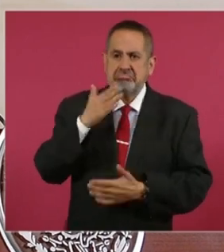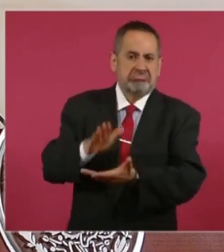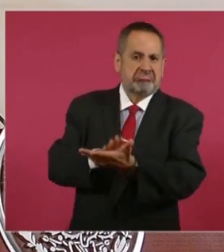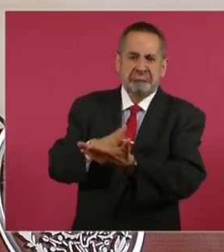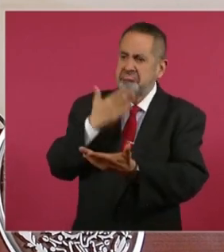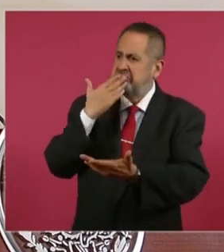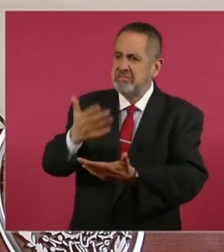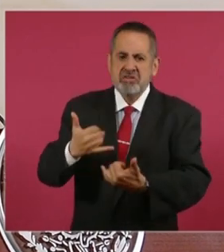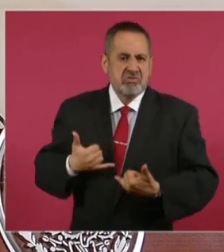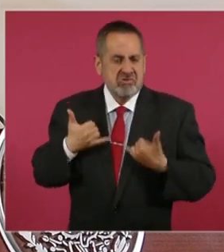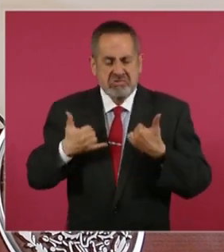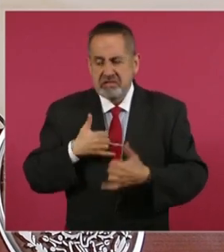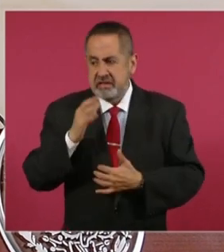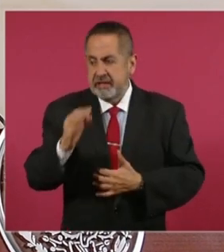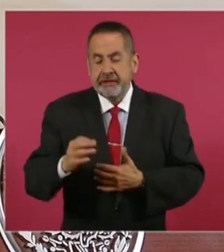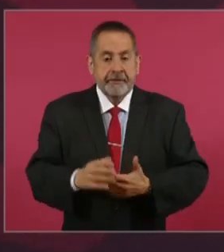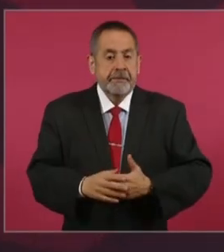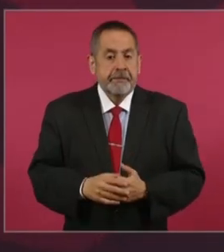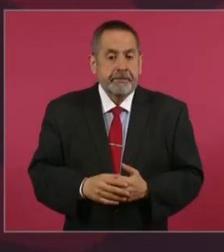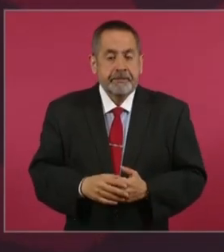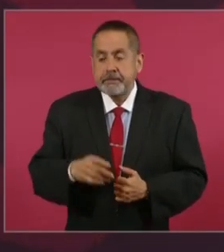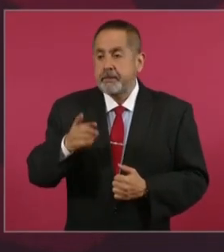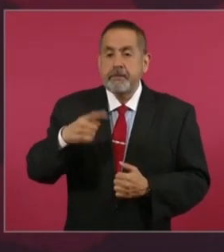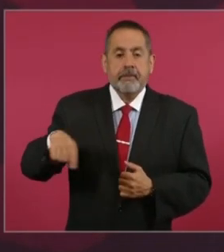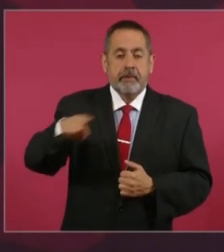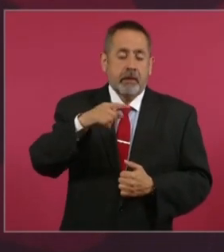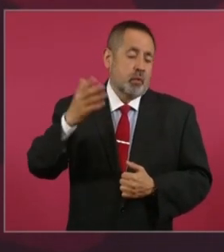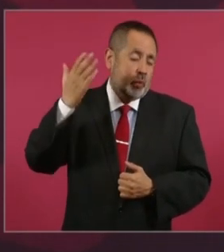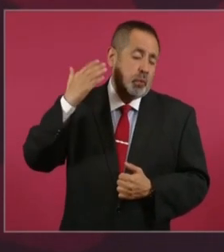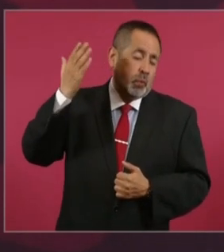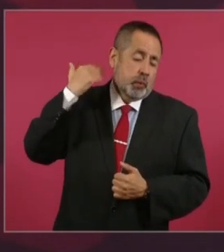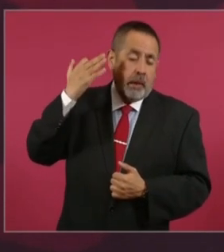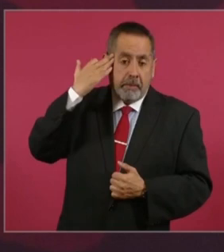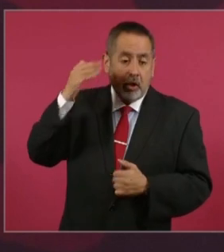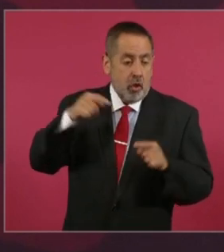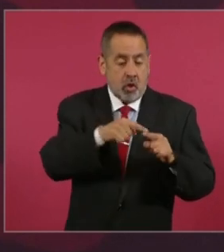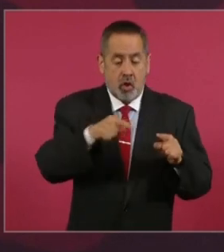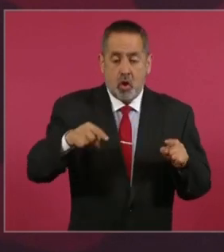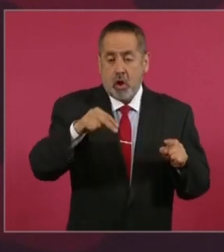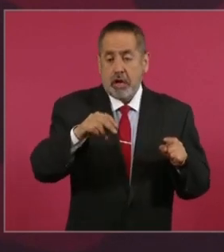padecieron mucho los jóvenes durante el periodo neoliberal.